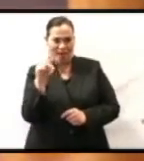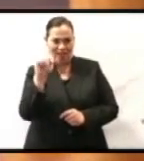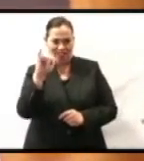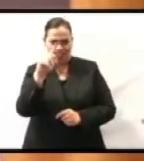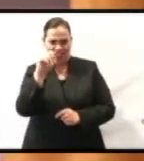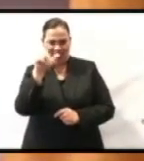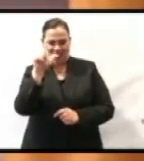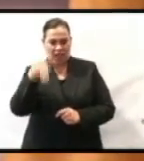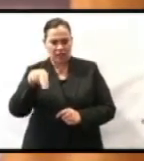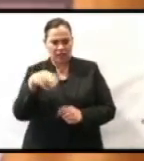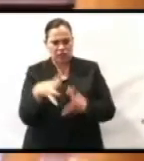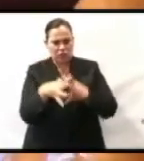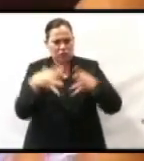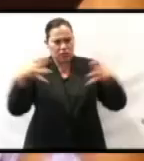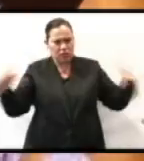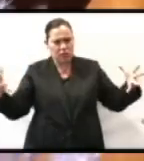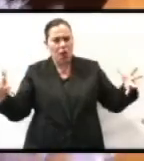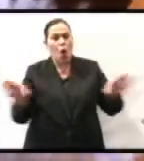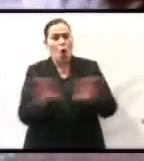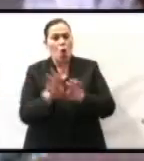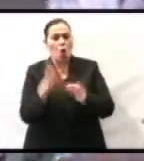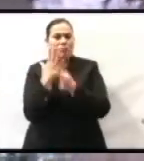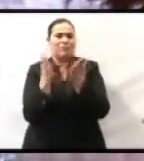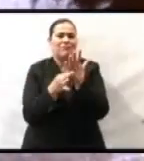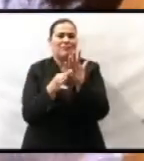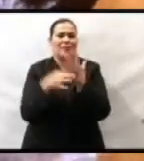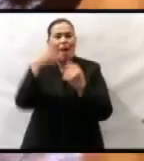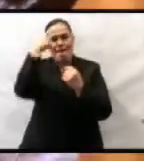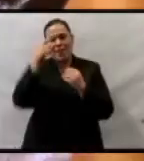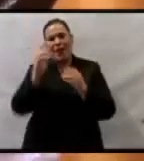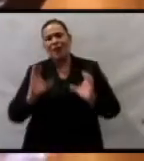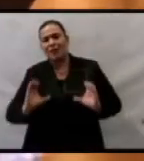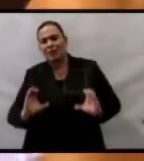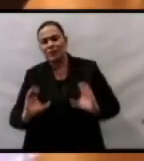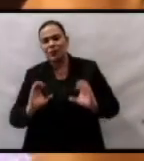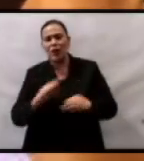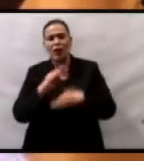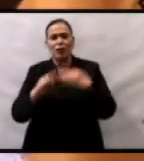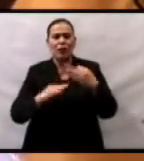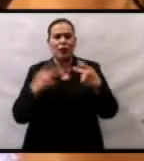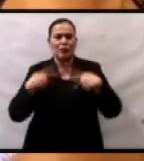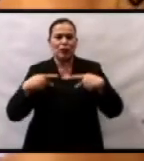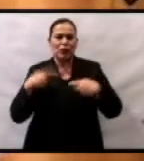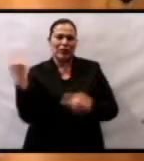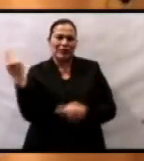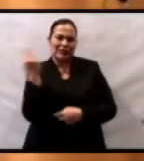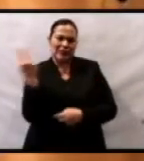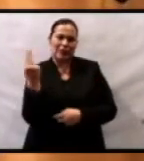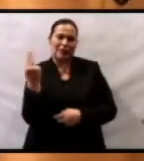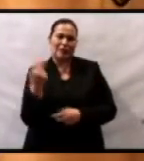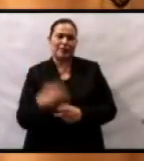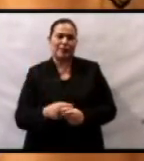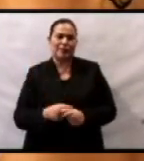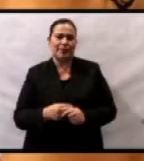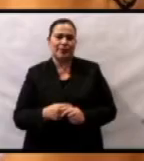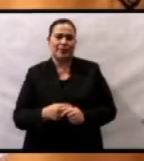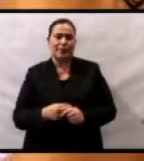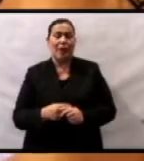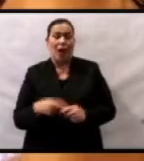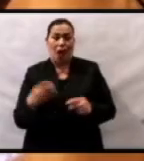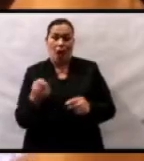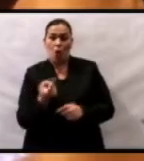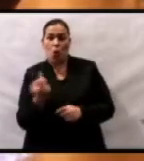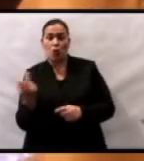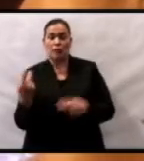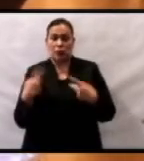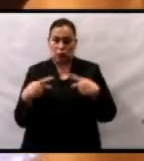multiplicaron las manos para garantizar la seguridad alimentaria de los más necesitados en el municipio. Construyeron la